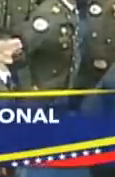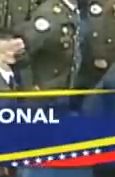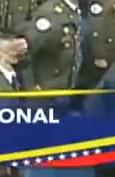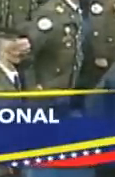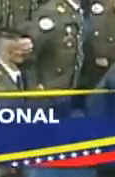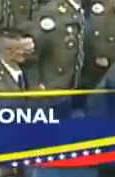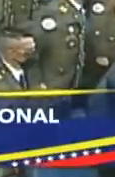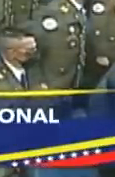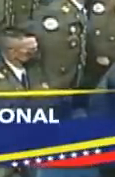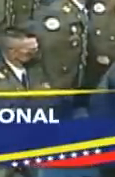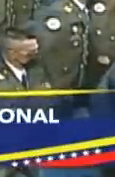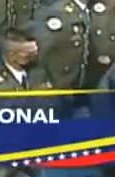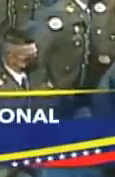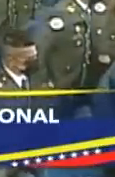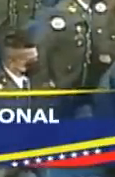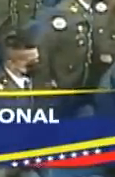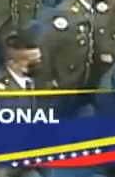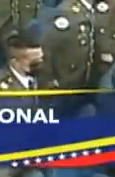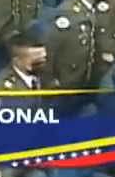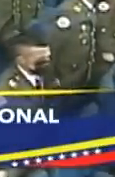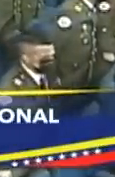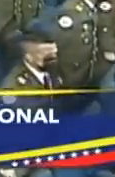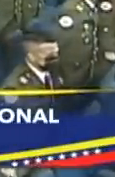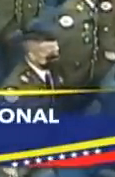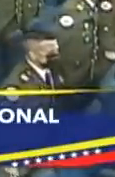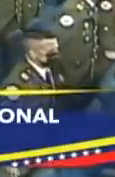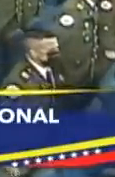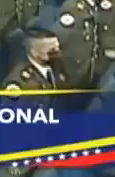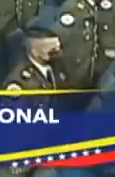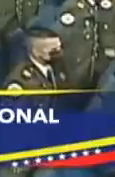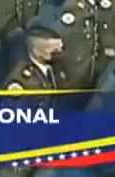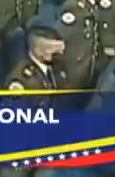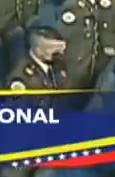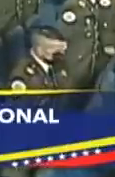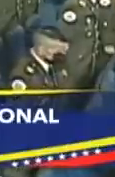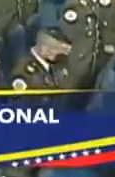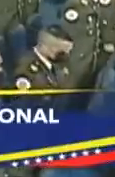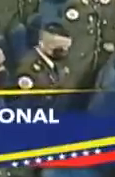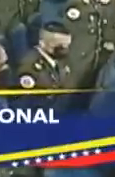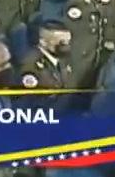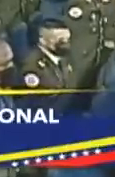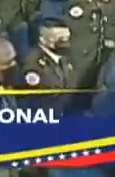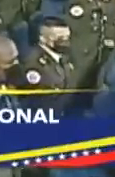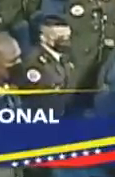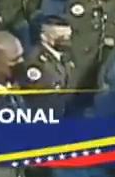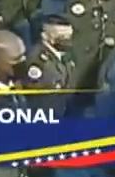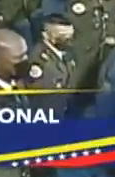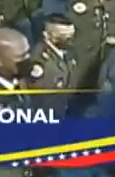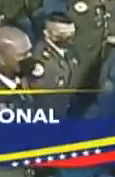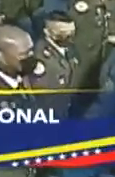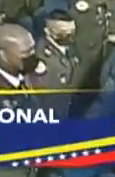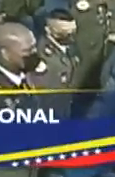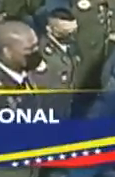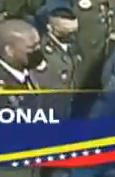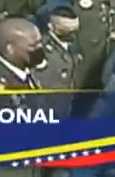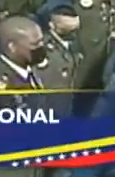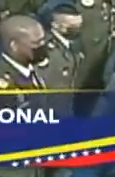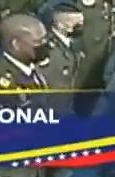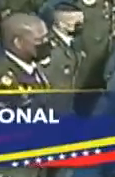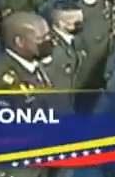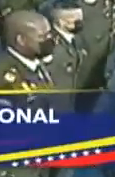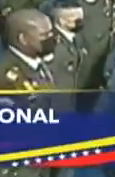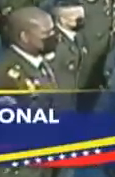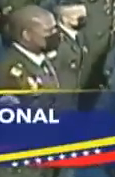Bolivariana. El Estado Mayor Superior de la Fuerza Armada Nacional Bolivariana y el ciudadano mayor general Iván Rafael Hernández